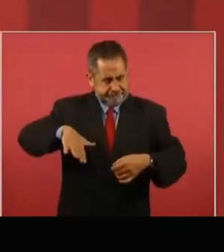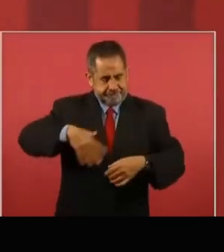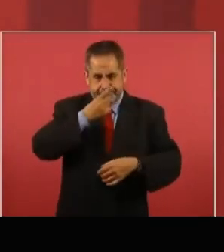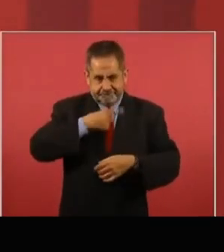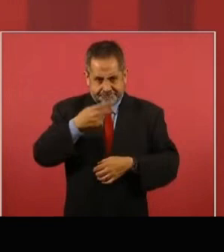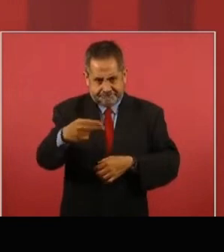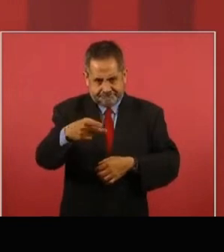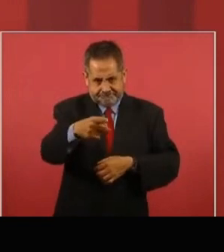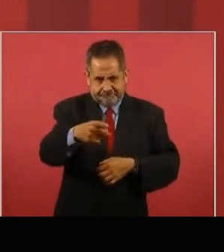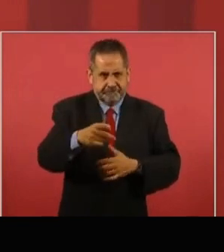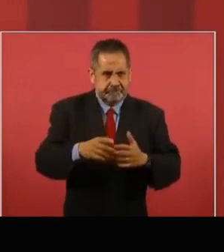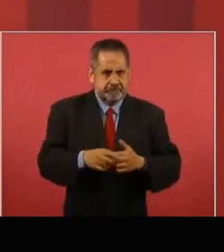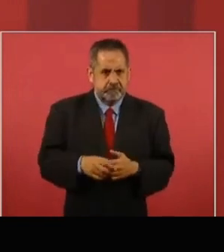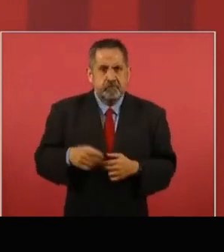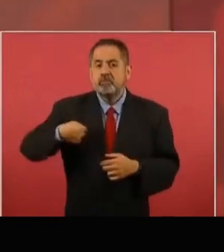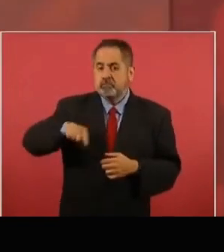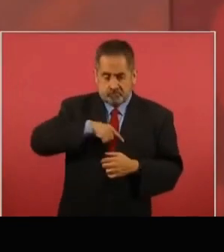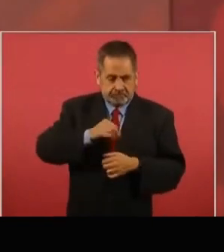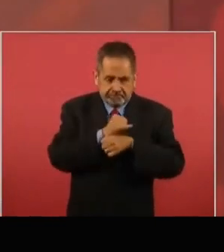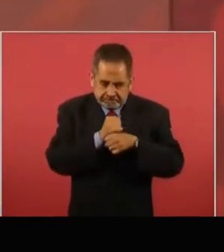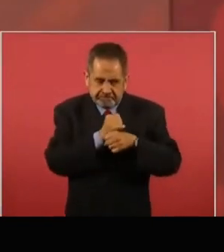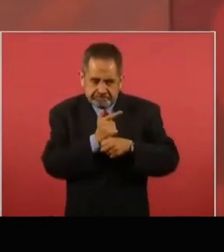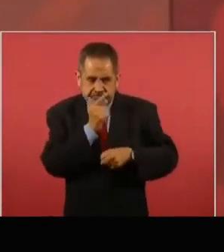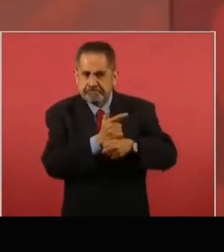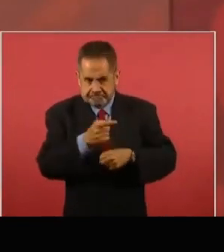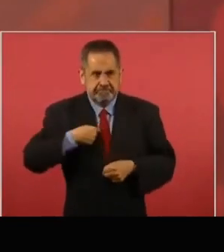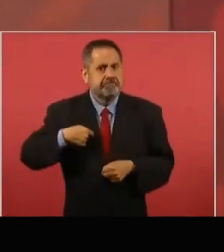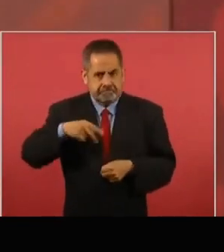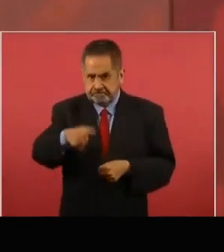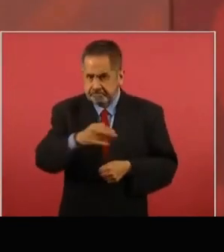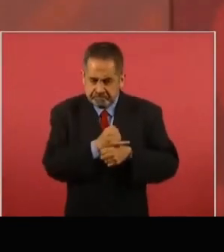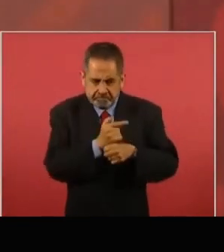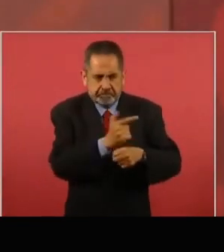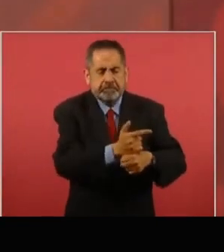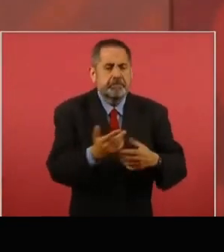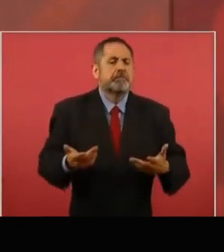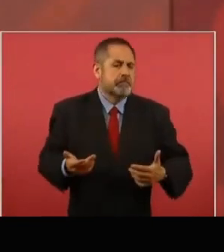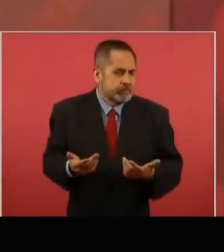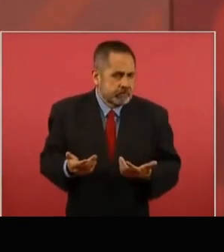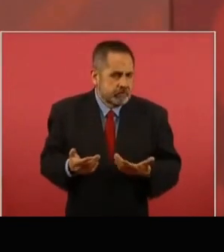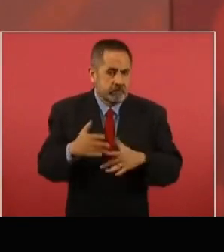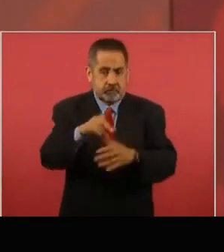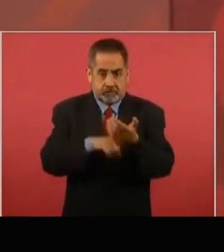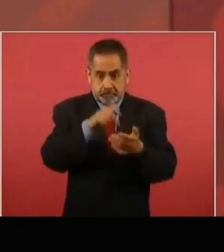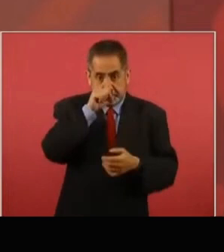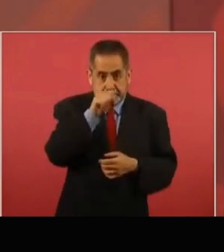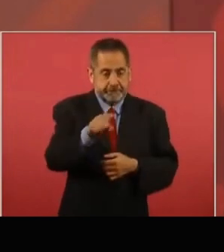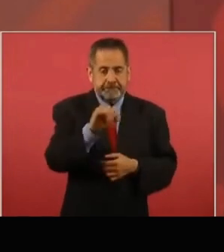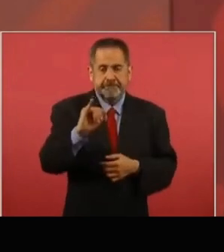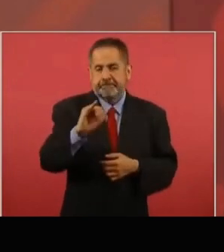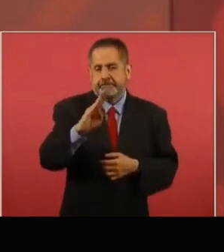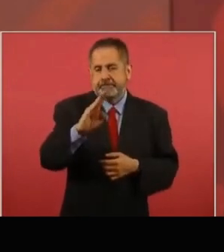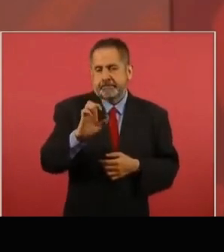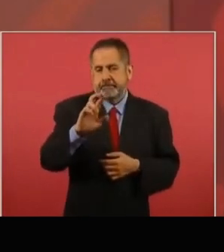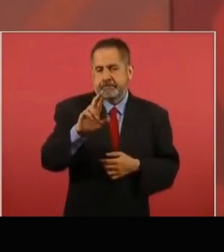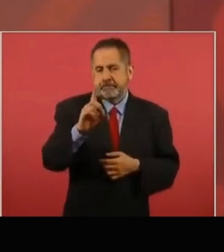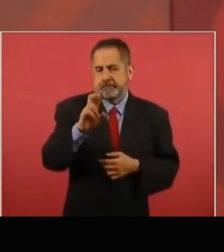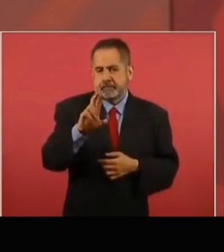si nosotros lo estamos investigando sobre el caso de iberdrola